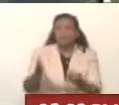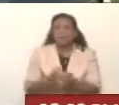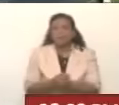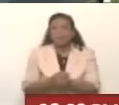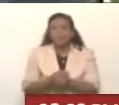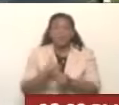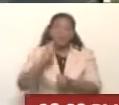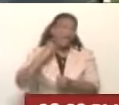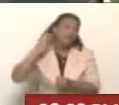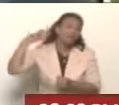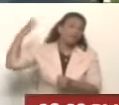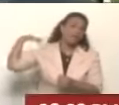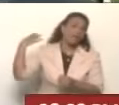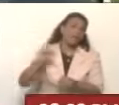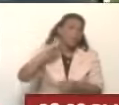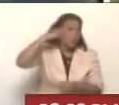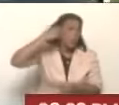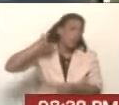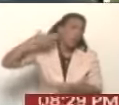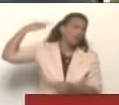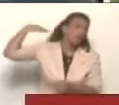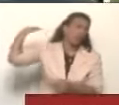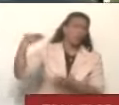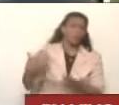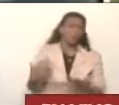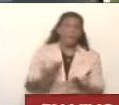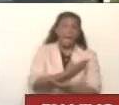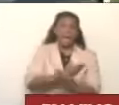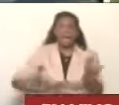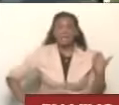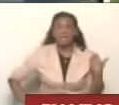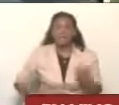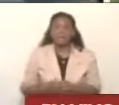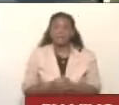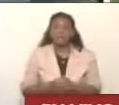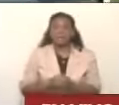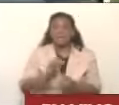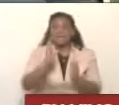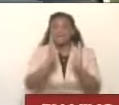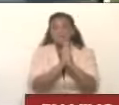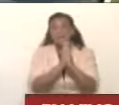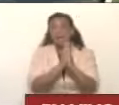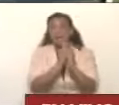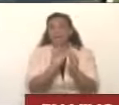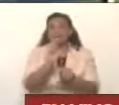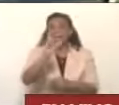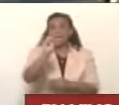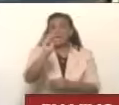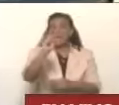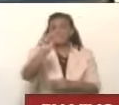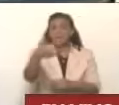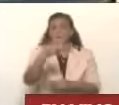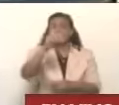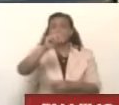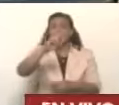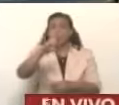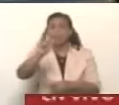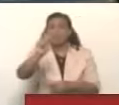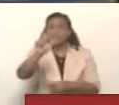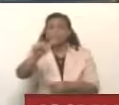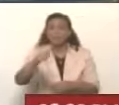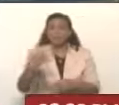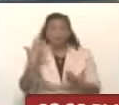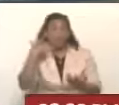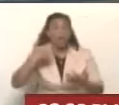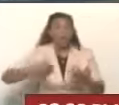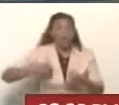un legado histórico gigante. El gran general del sur, José de San Martín, el gran libertador del sur, eso está ahí, en la